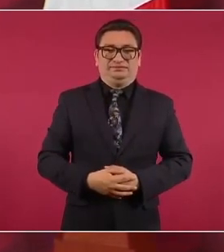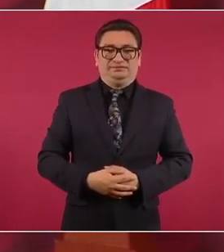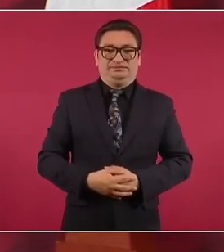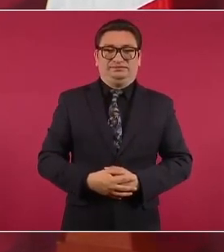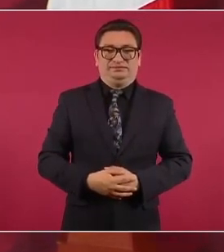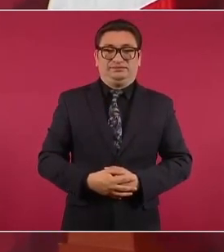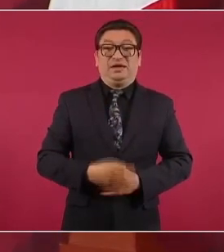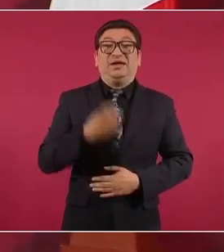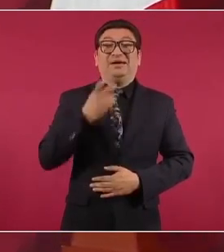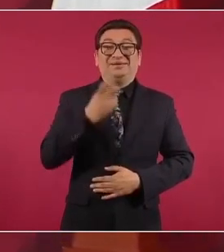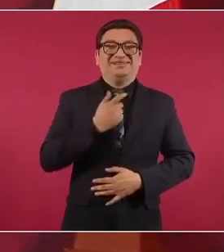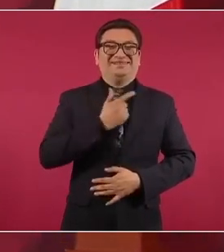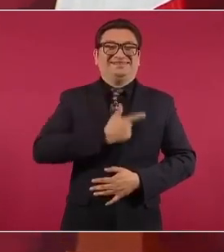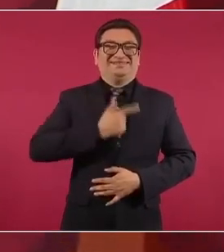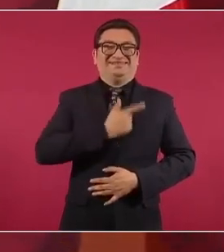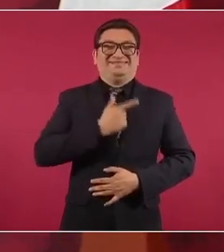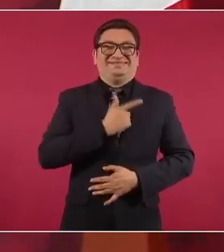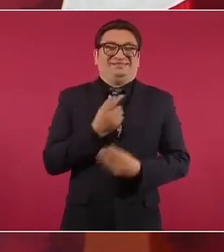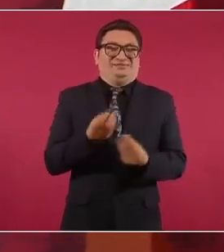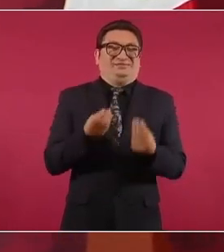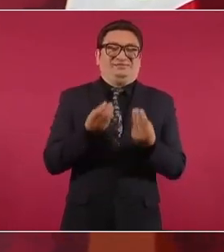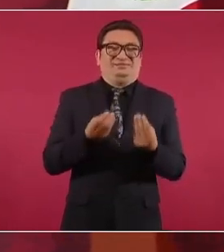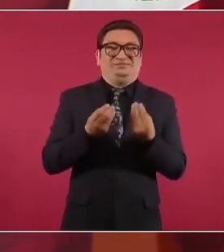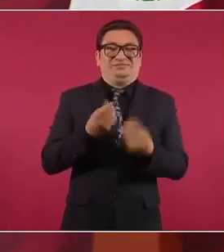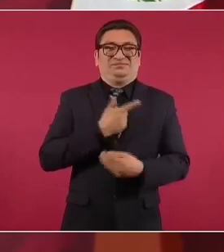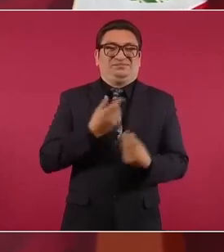Por eso me gusta tanto